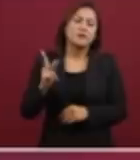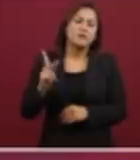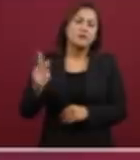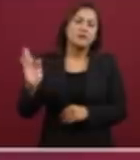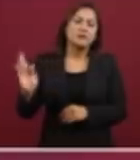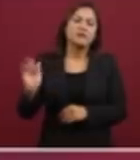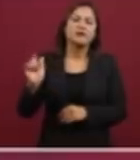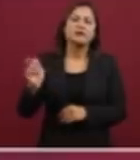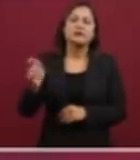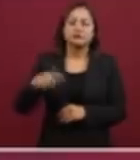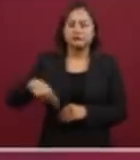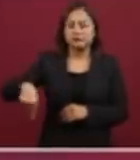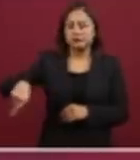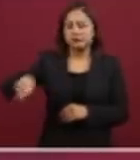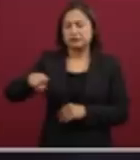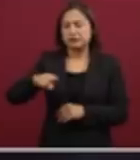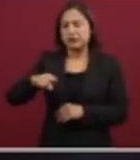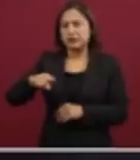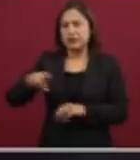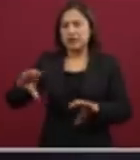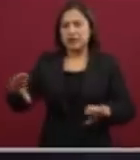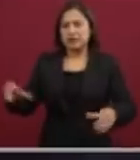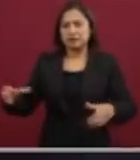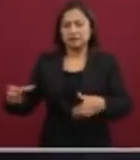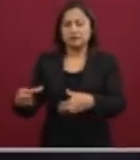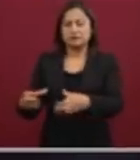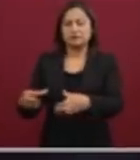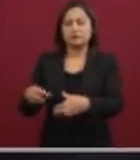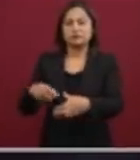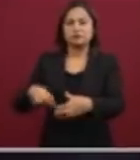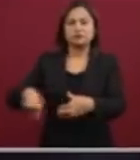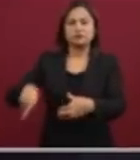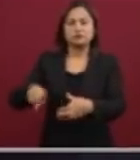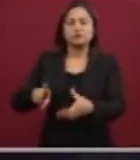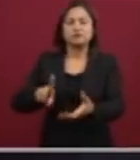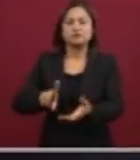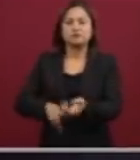una corporación muy menguada,